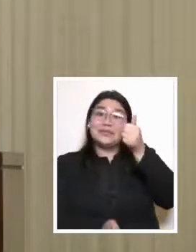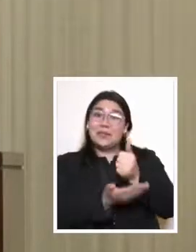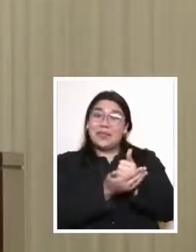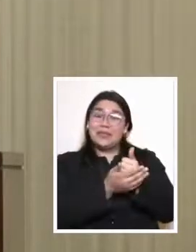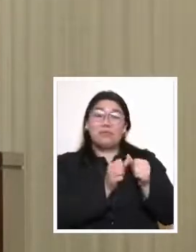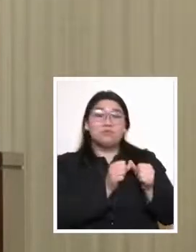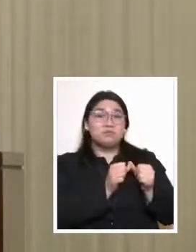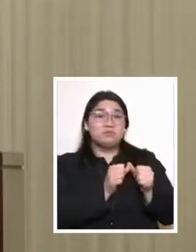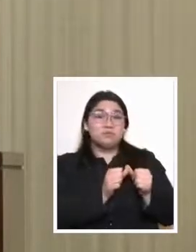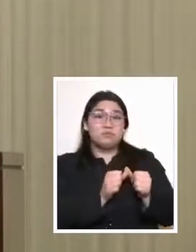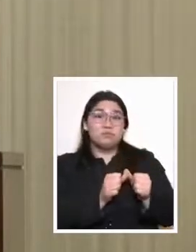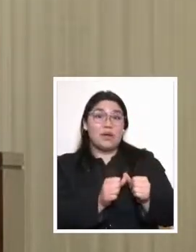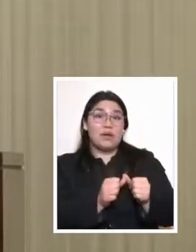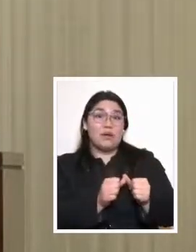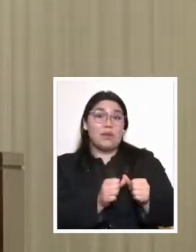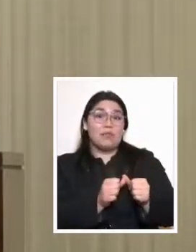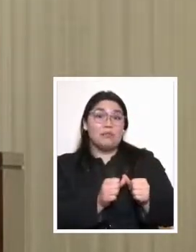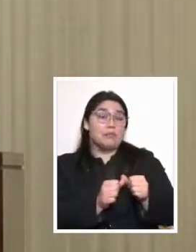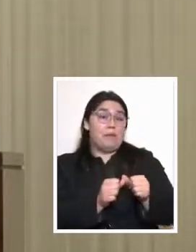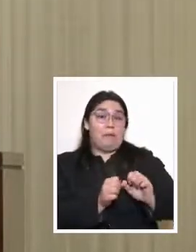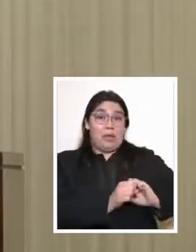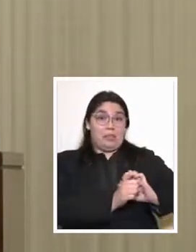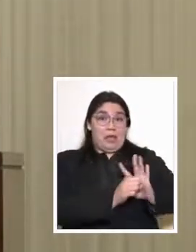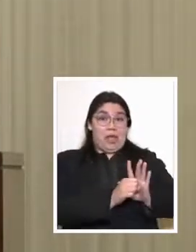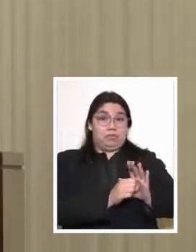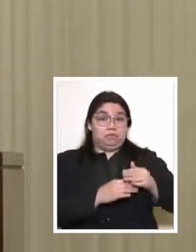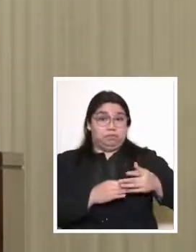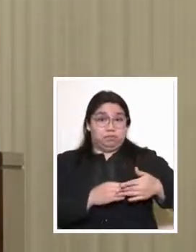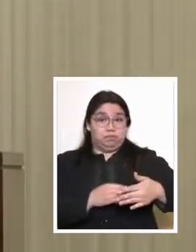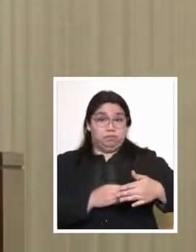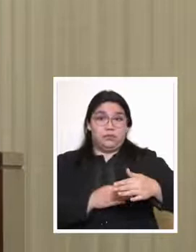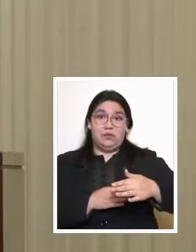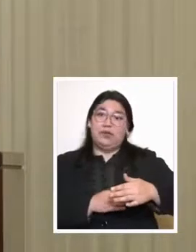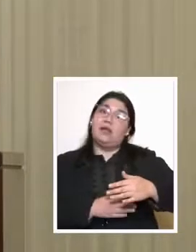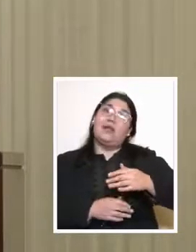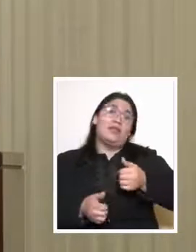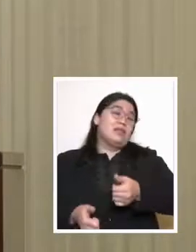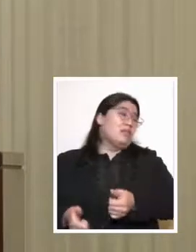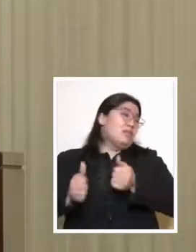periodo post-pandemia. Ha sido bastante desafiante y desgastante.